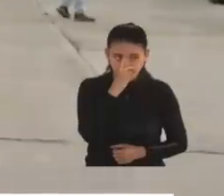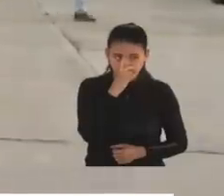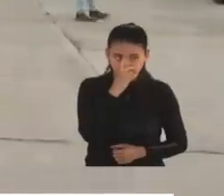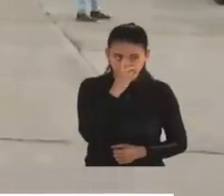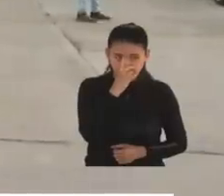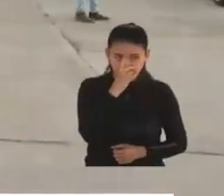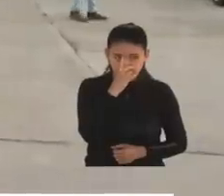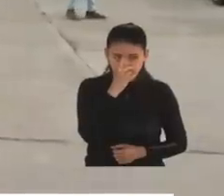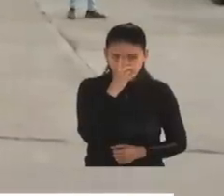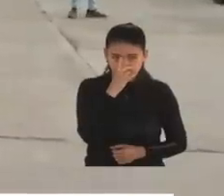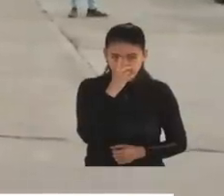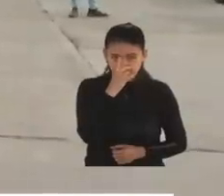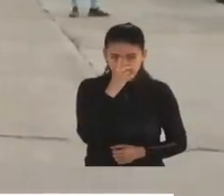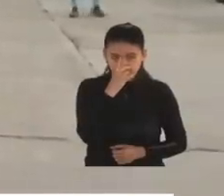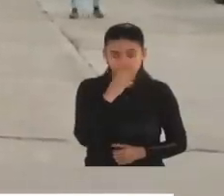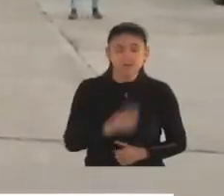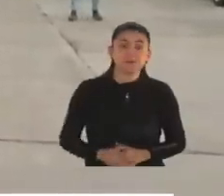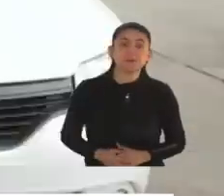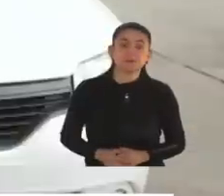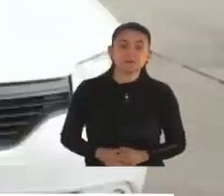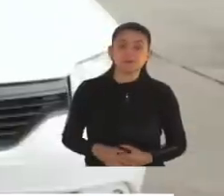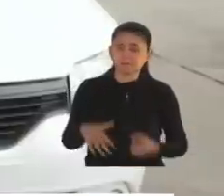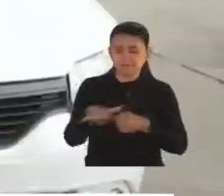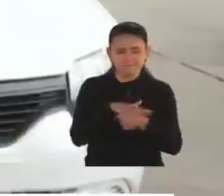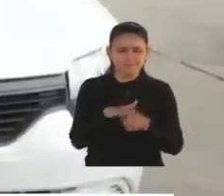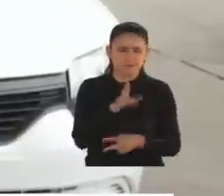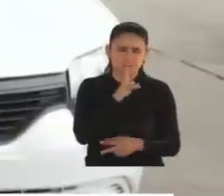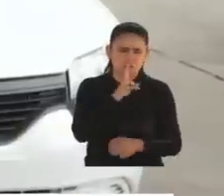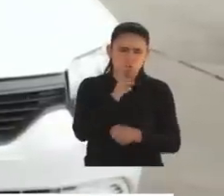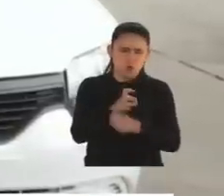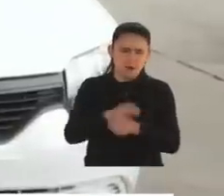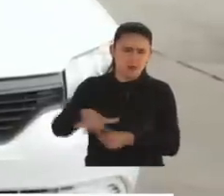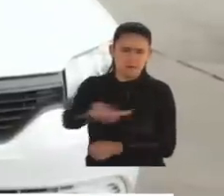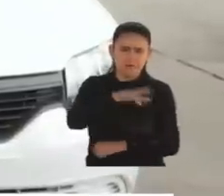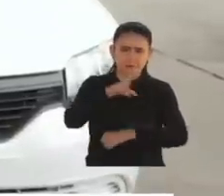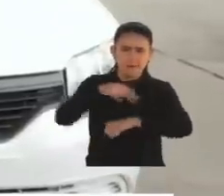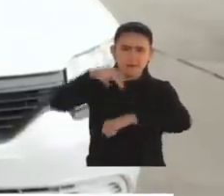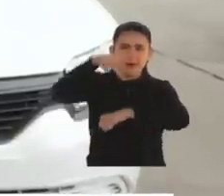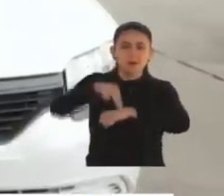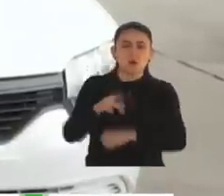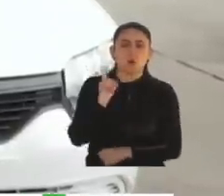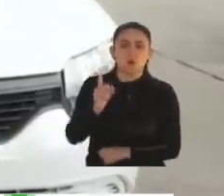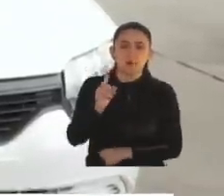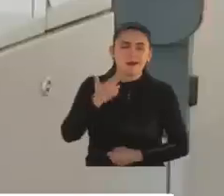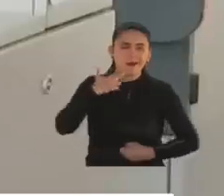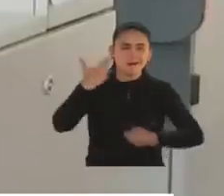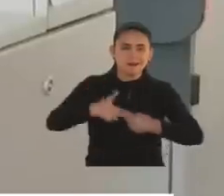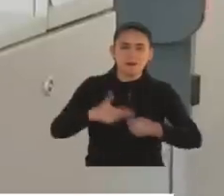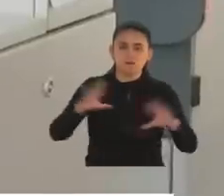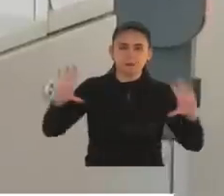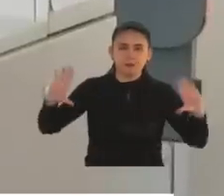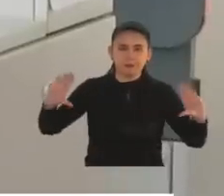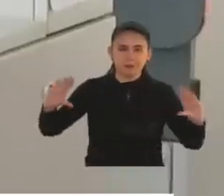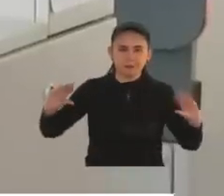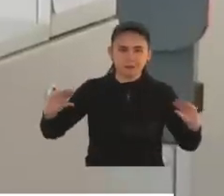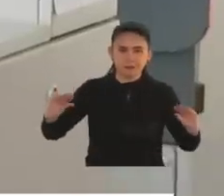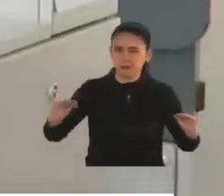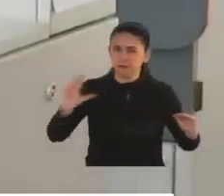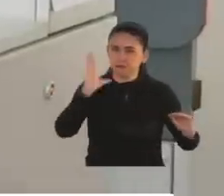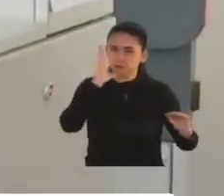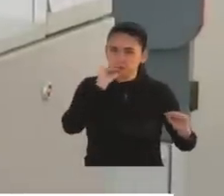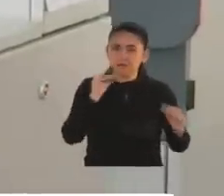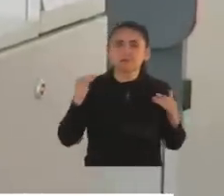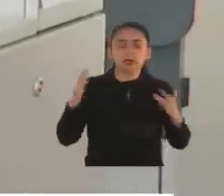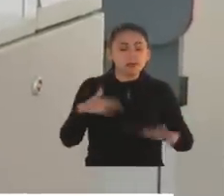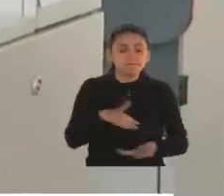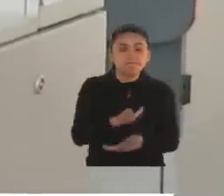La noticia impactante para aliviar un poco la difícil situación que afronta Nariño, especialmente por el desabastecimiento de combustible, fue entregada en el municipio